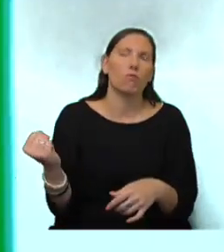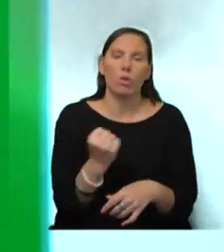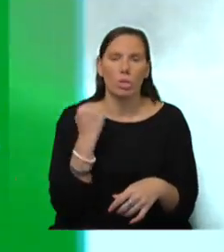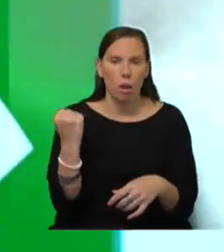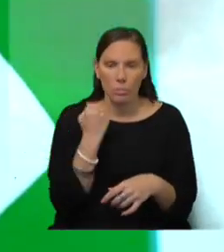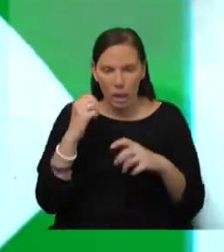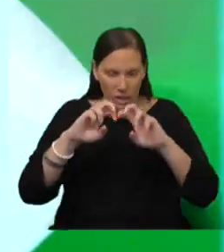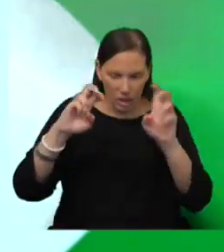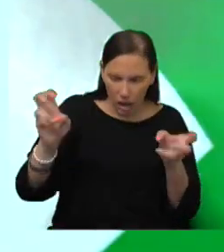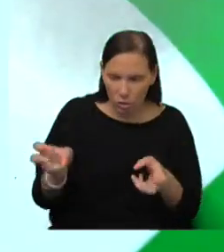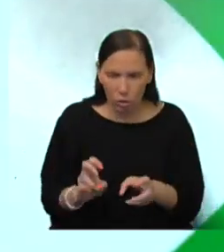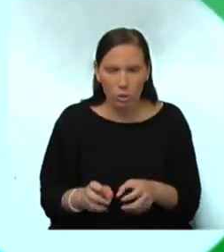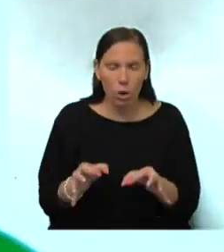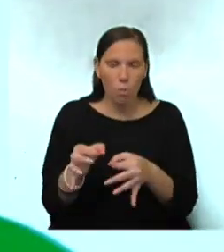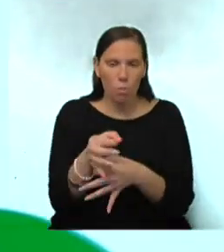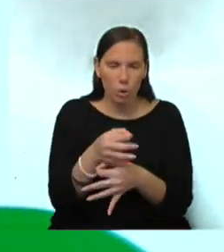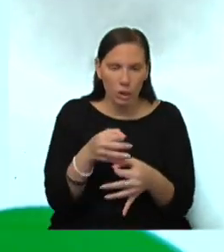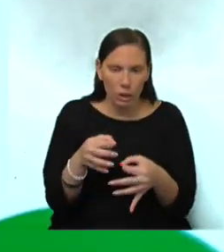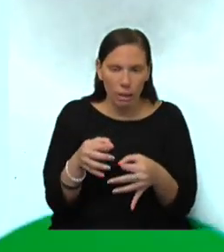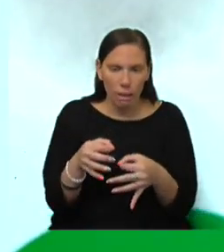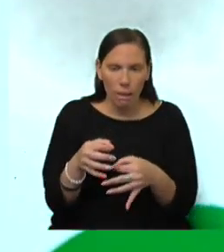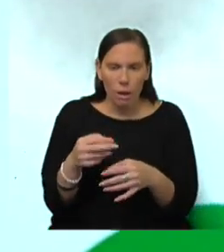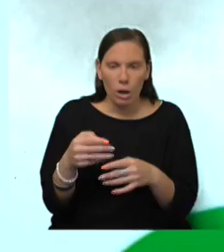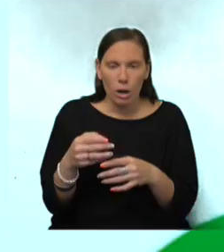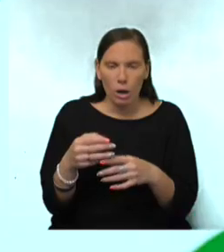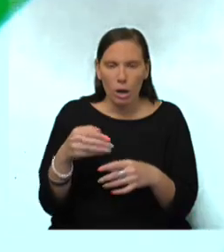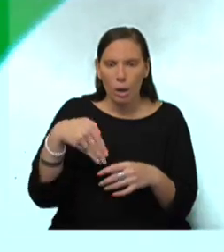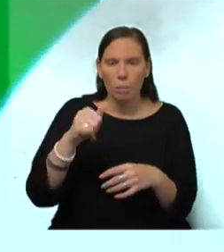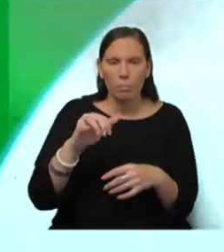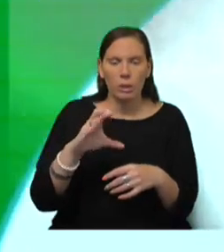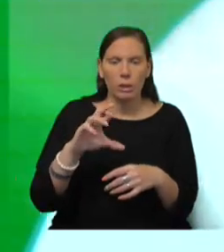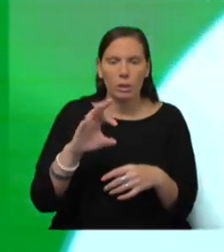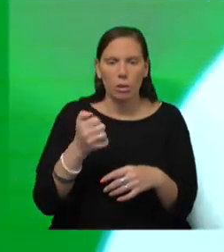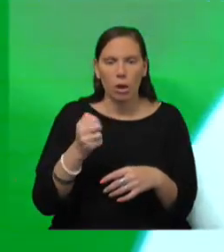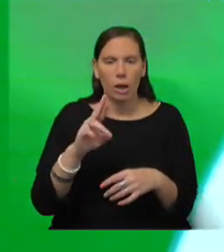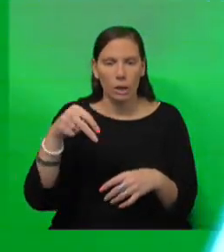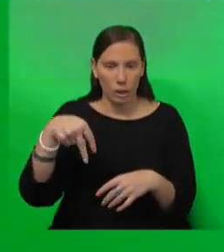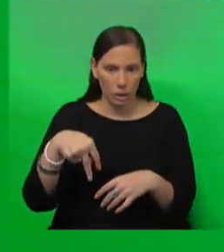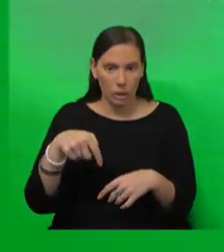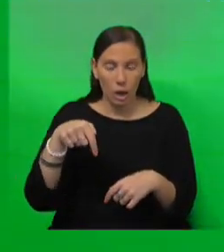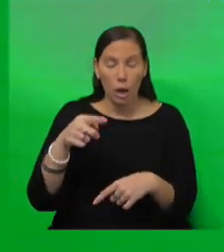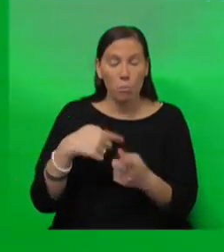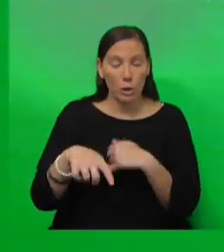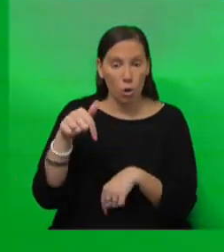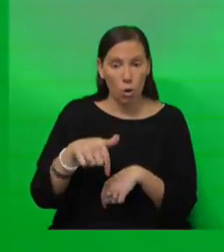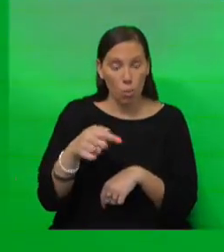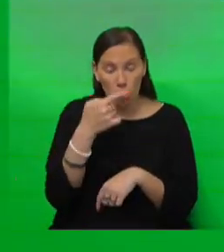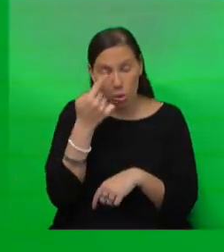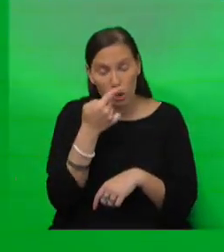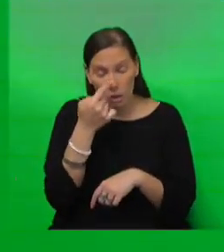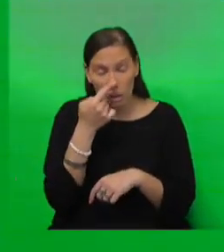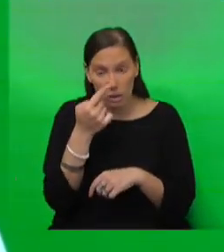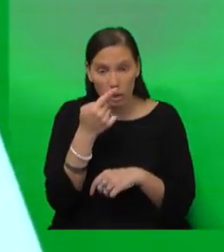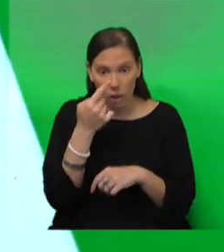diagnósticos y demás estamos hablando de lo que se denomina el micro ARN pero hoy pasa algo muy interesante porque por un